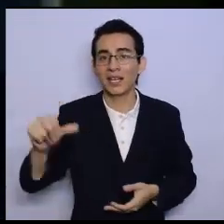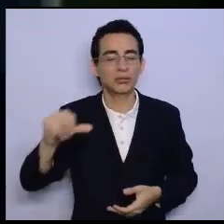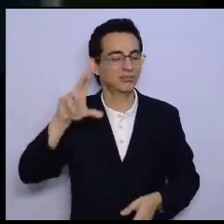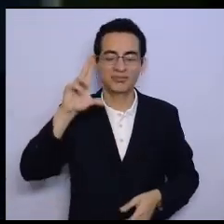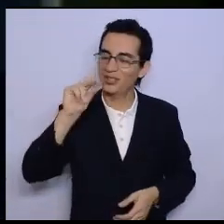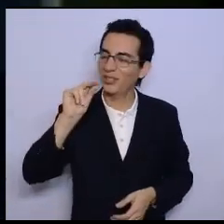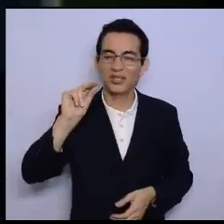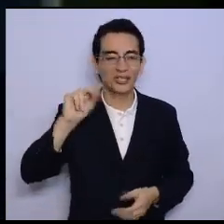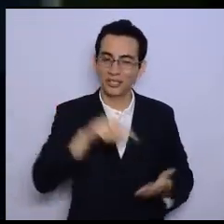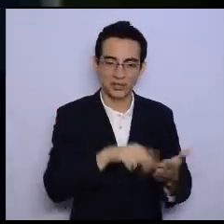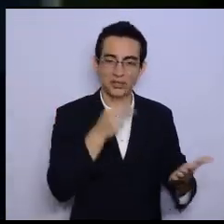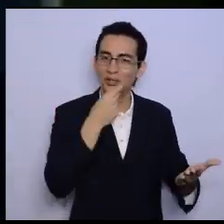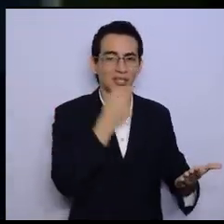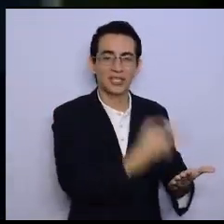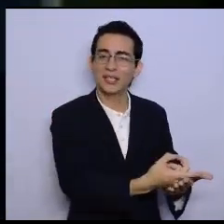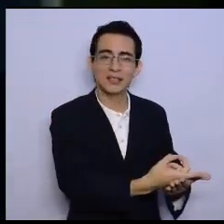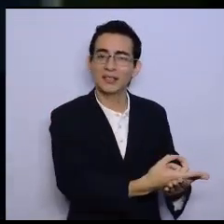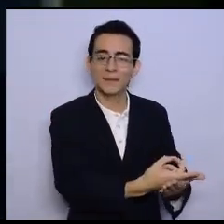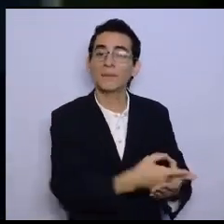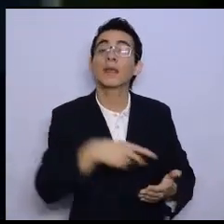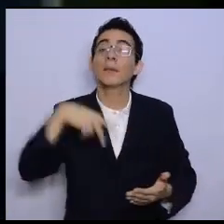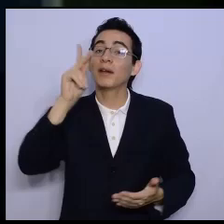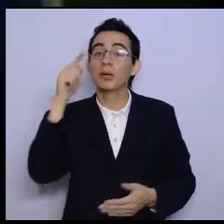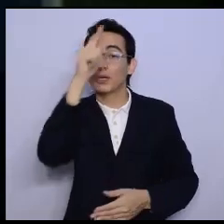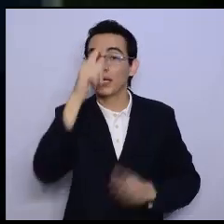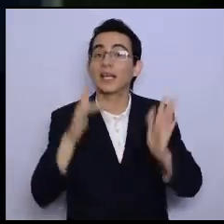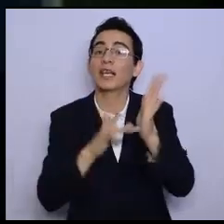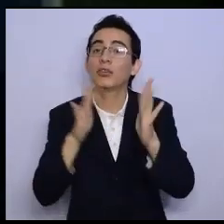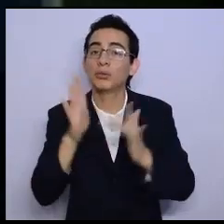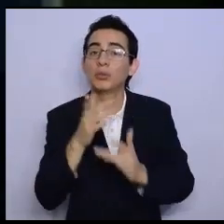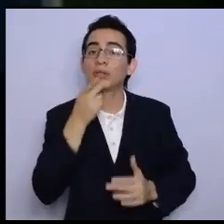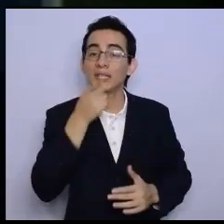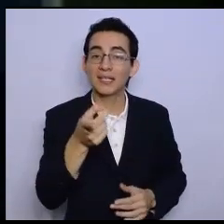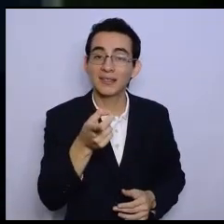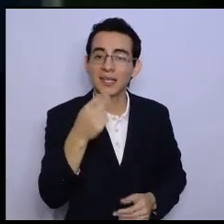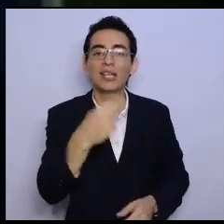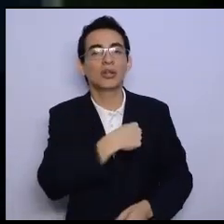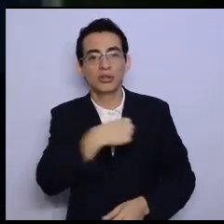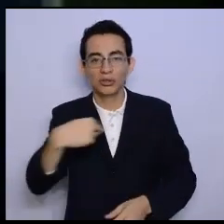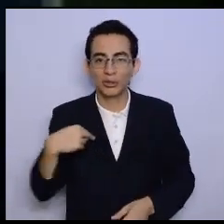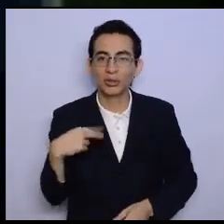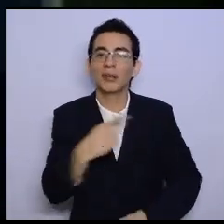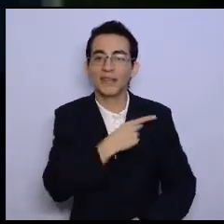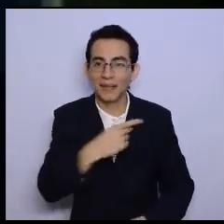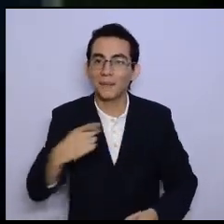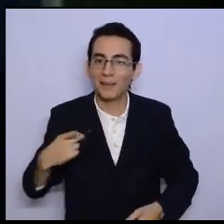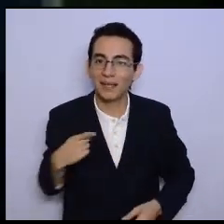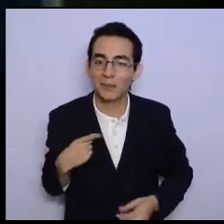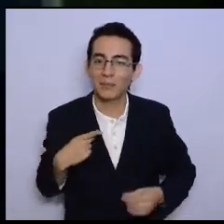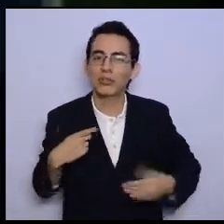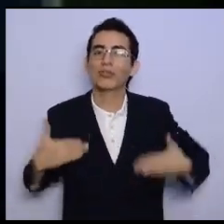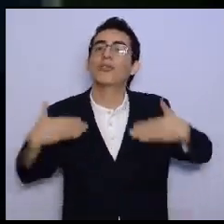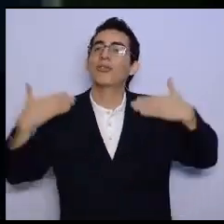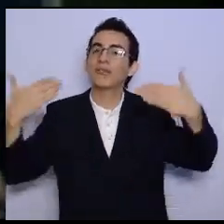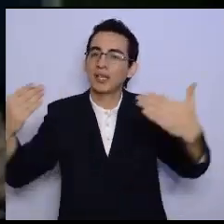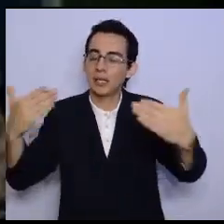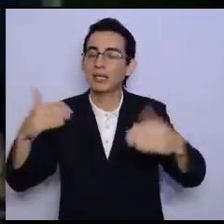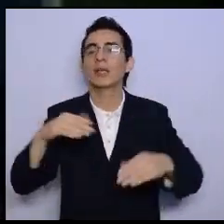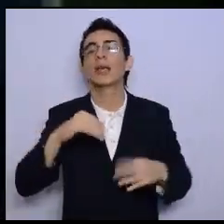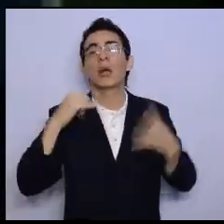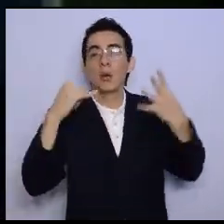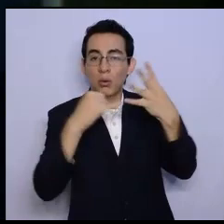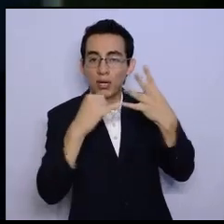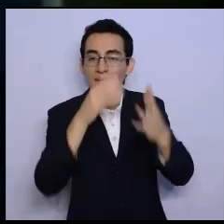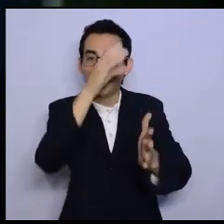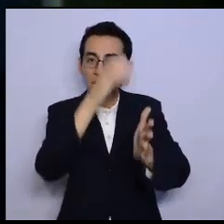¿sí? Acuérdense que lo que Él pide, lo único que pide es que confiemos en Él. En Juan capítulo 16,